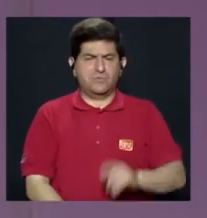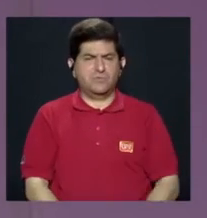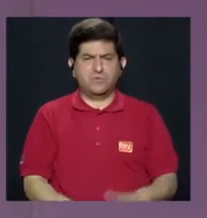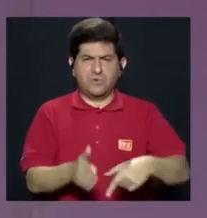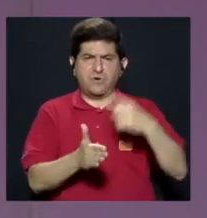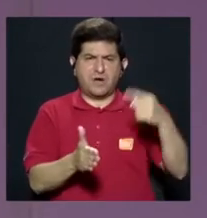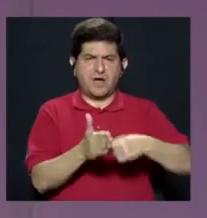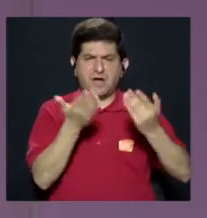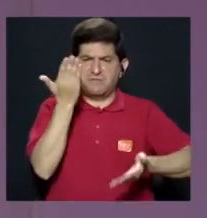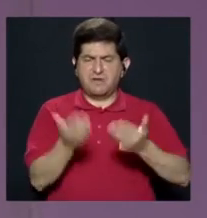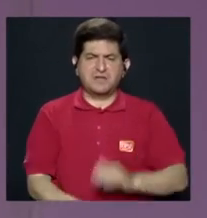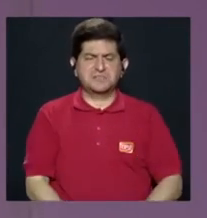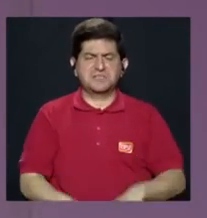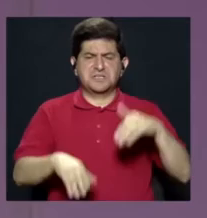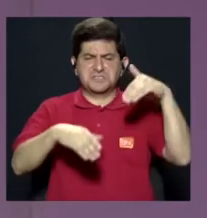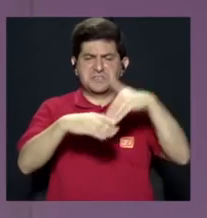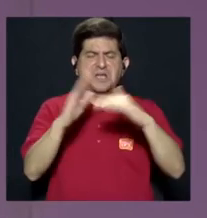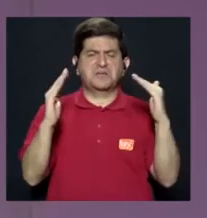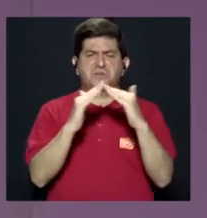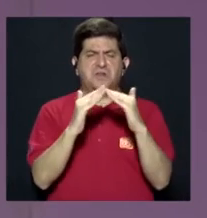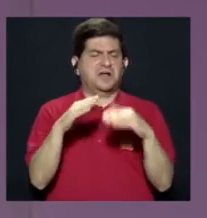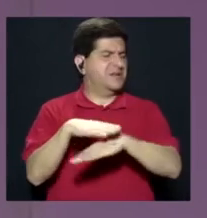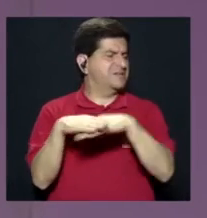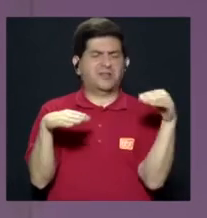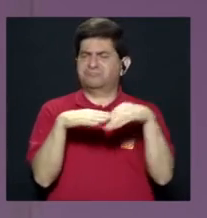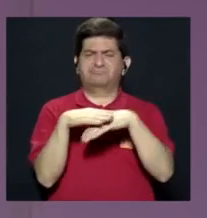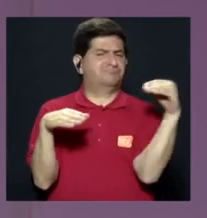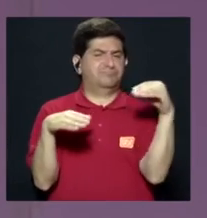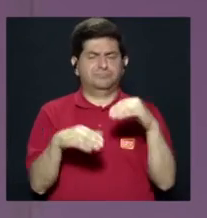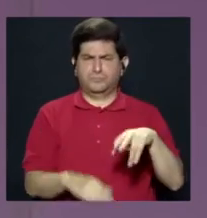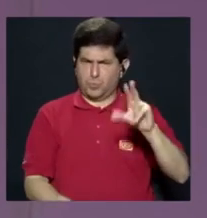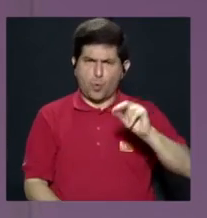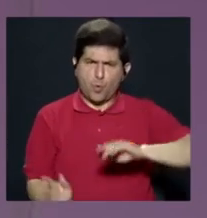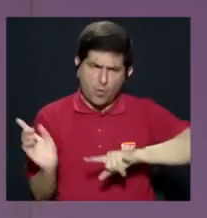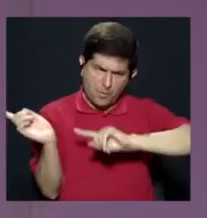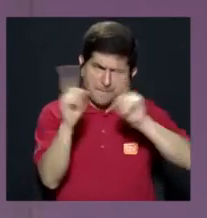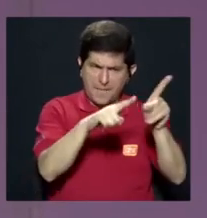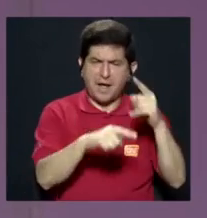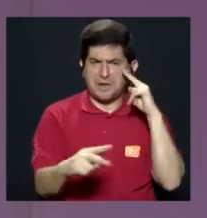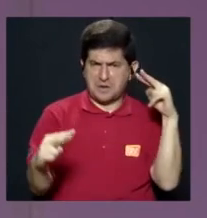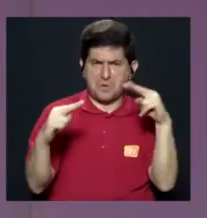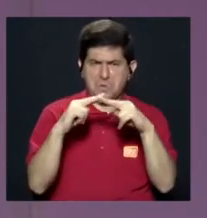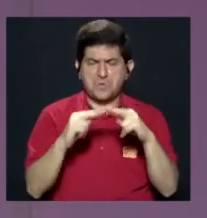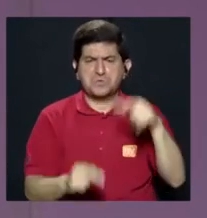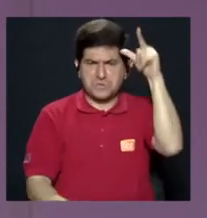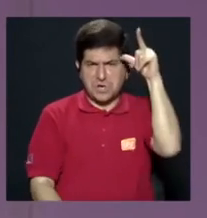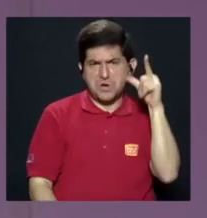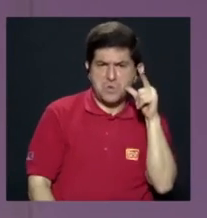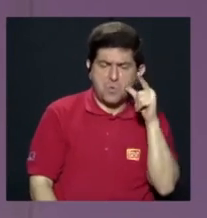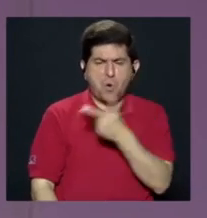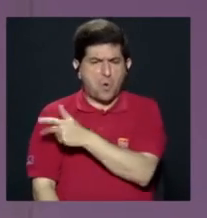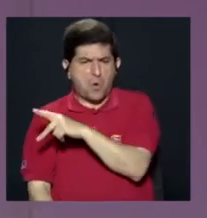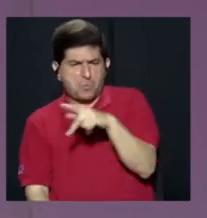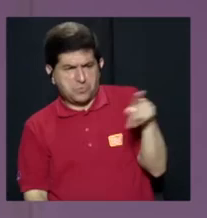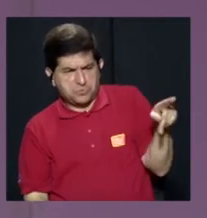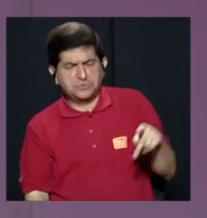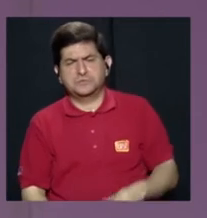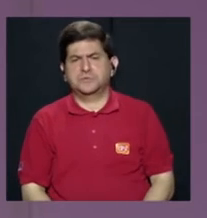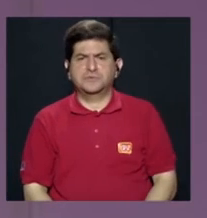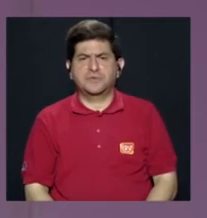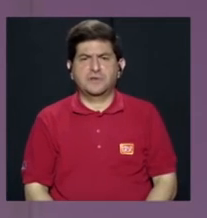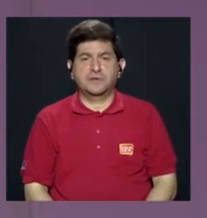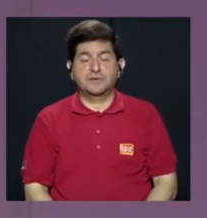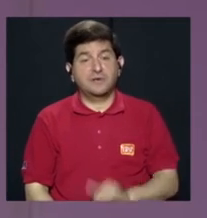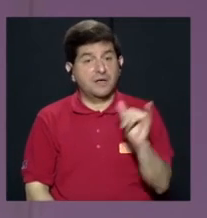agarra por meterse en las casas y no quieren salir, sino que salgan y conozcan, no sé, Limón, Punta Arenas, y salimos para allá y damos